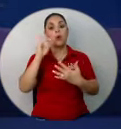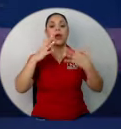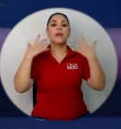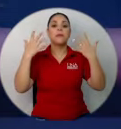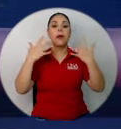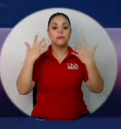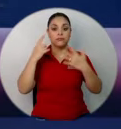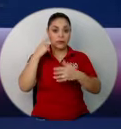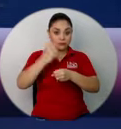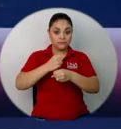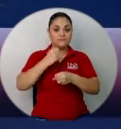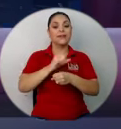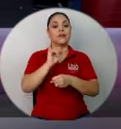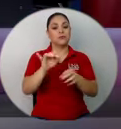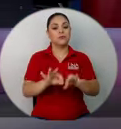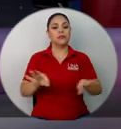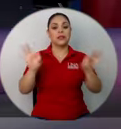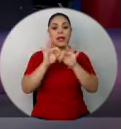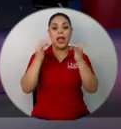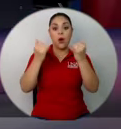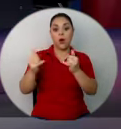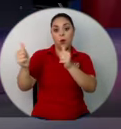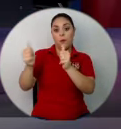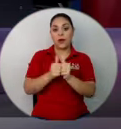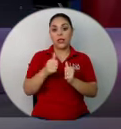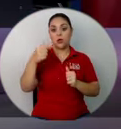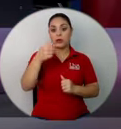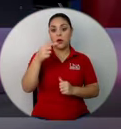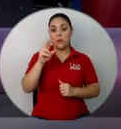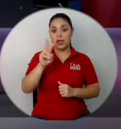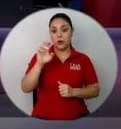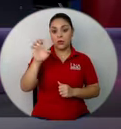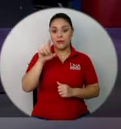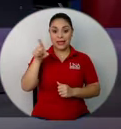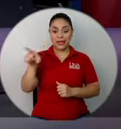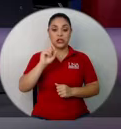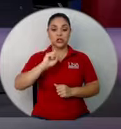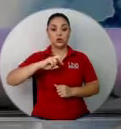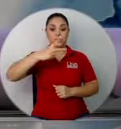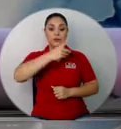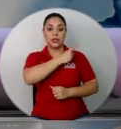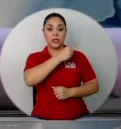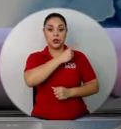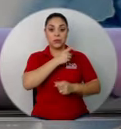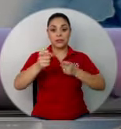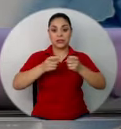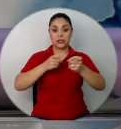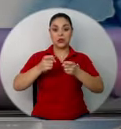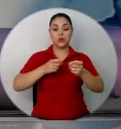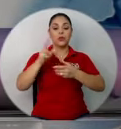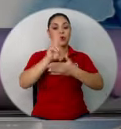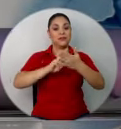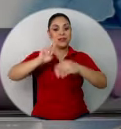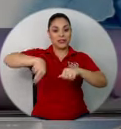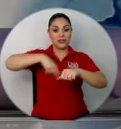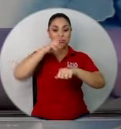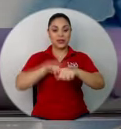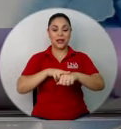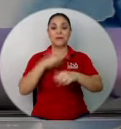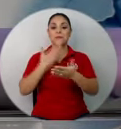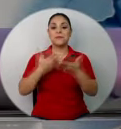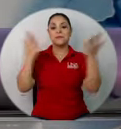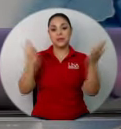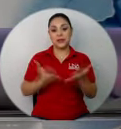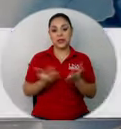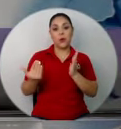esta oportunidad el señor Gustavo Vallejo Esquivel, quien es el subdirector de la Escuela de Administración de la Universidad Nacional. Bienvenido a Una Mirada una vez más,